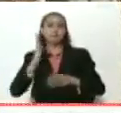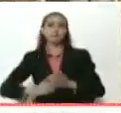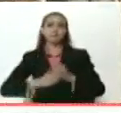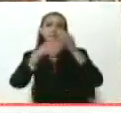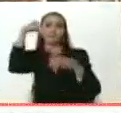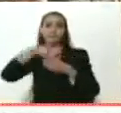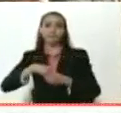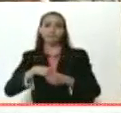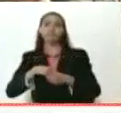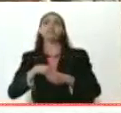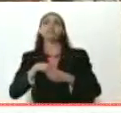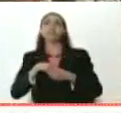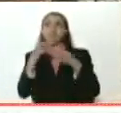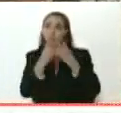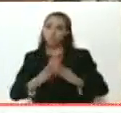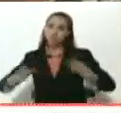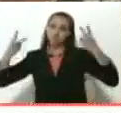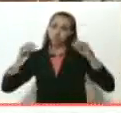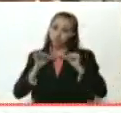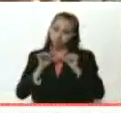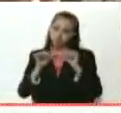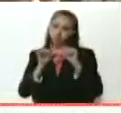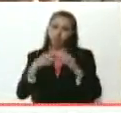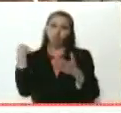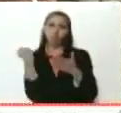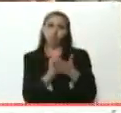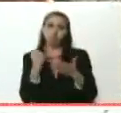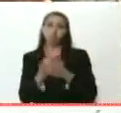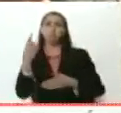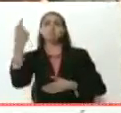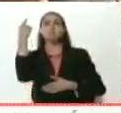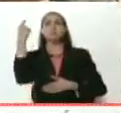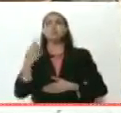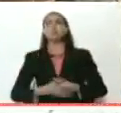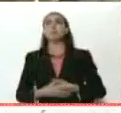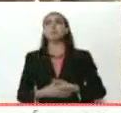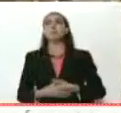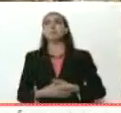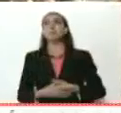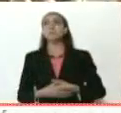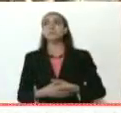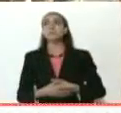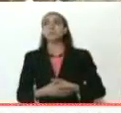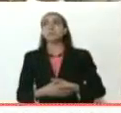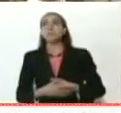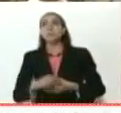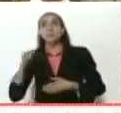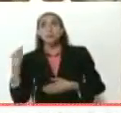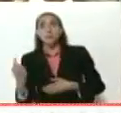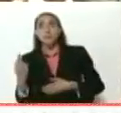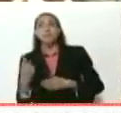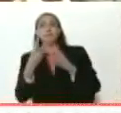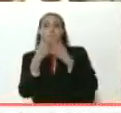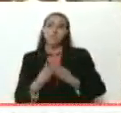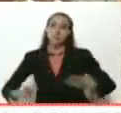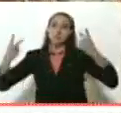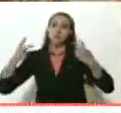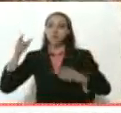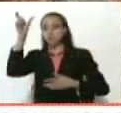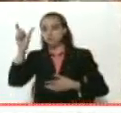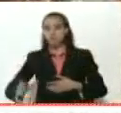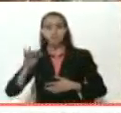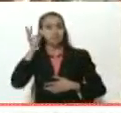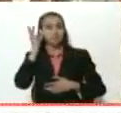asumido una posición de valentía, de lucha, de primera en batalla, pero no solo de primera en batalla, sino de primera en batalla vencedora.